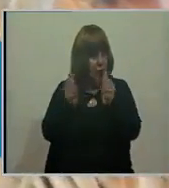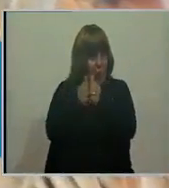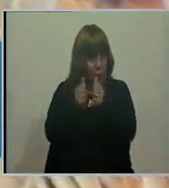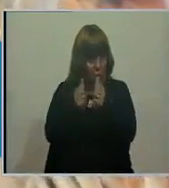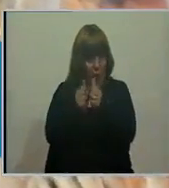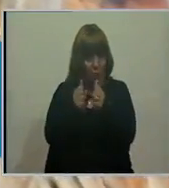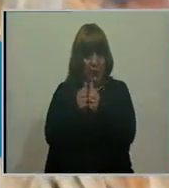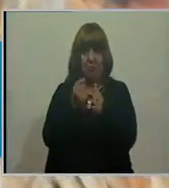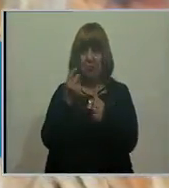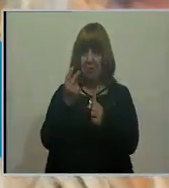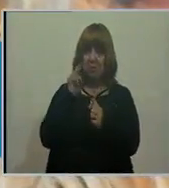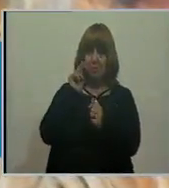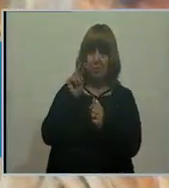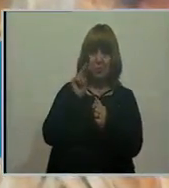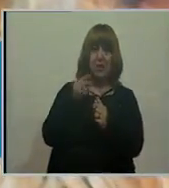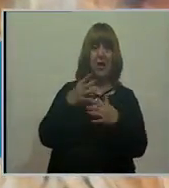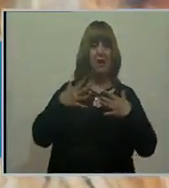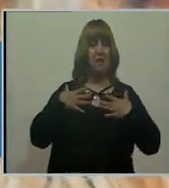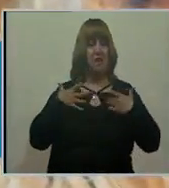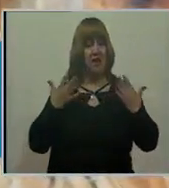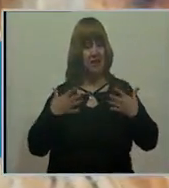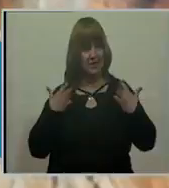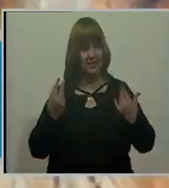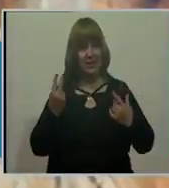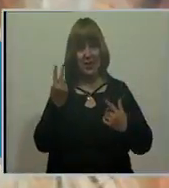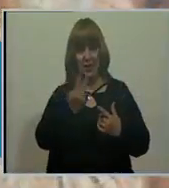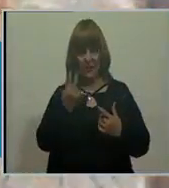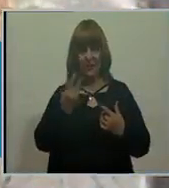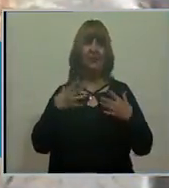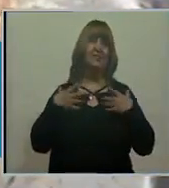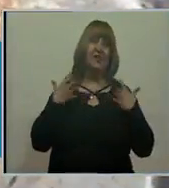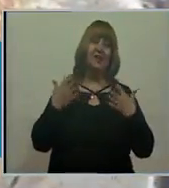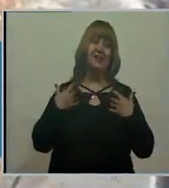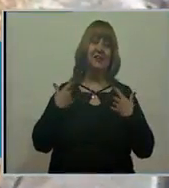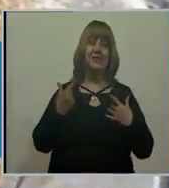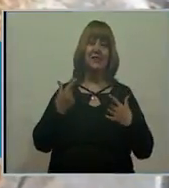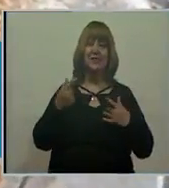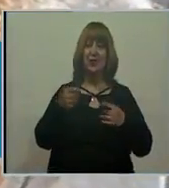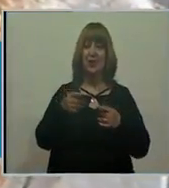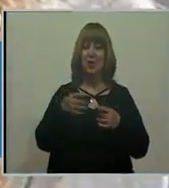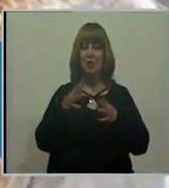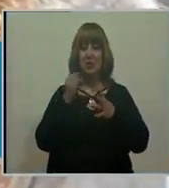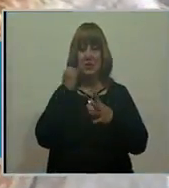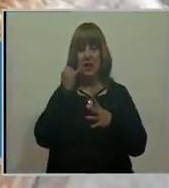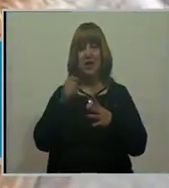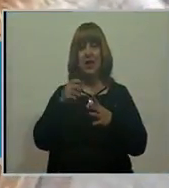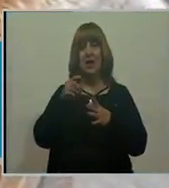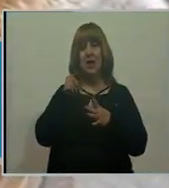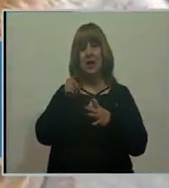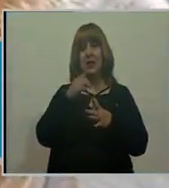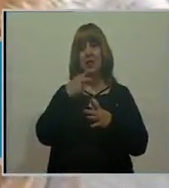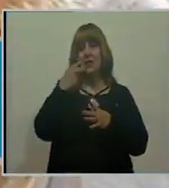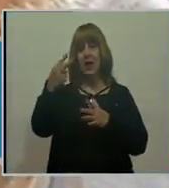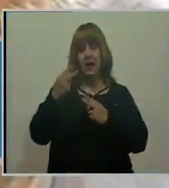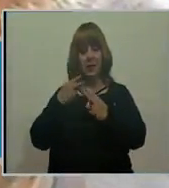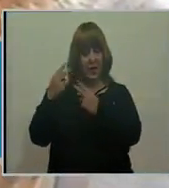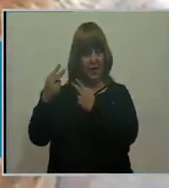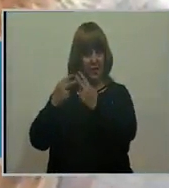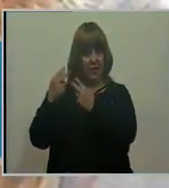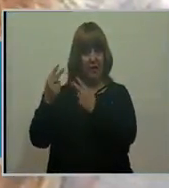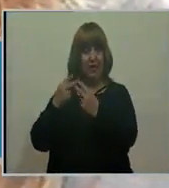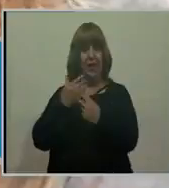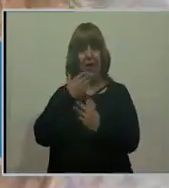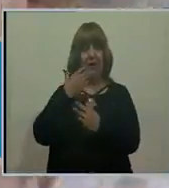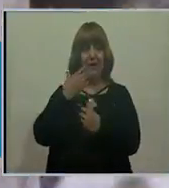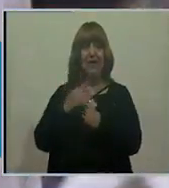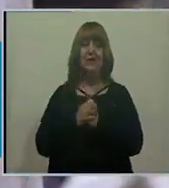se mostraron felices, felices en el marco de la gira El Dorado de Shakira. Porque esto